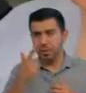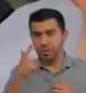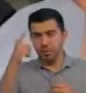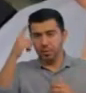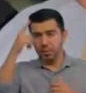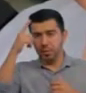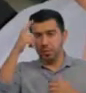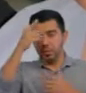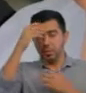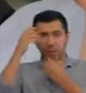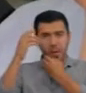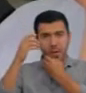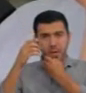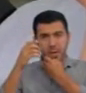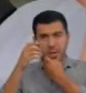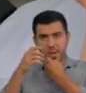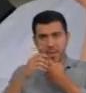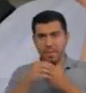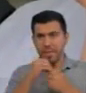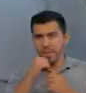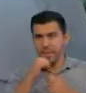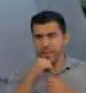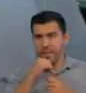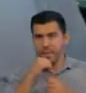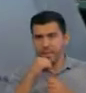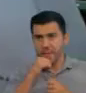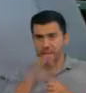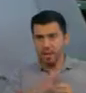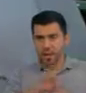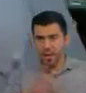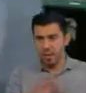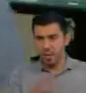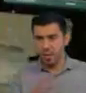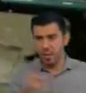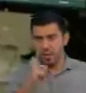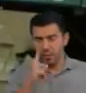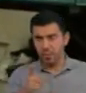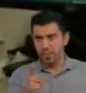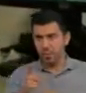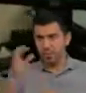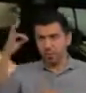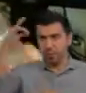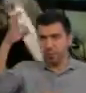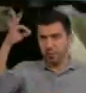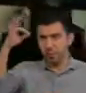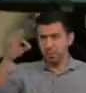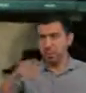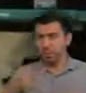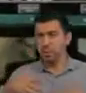exacto a su lesión. Este animalito presentó, como pueden ver en las radiografías,